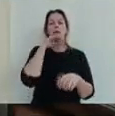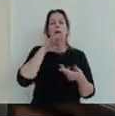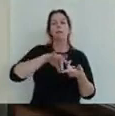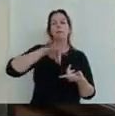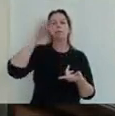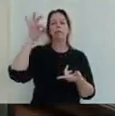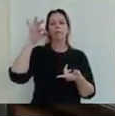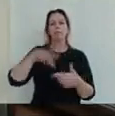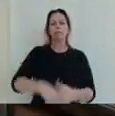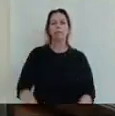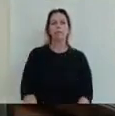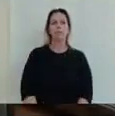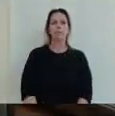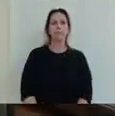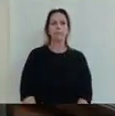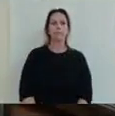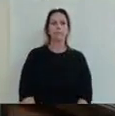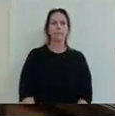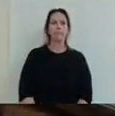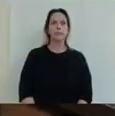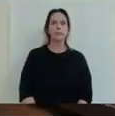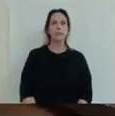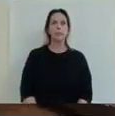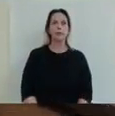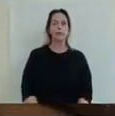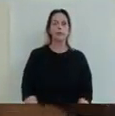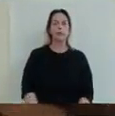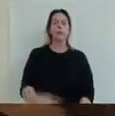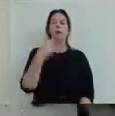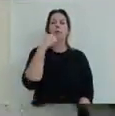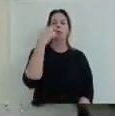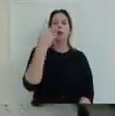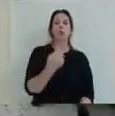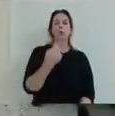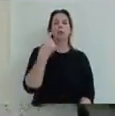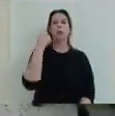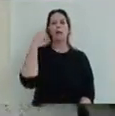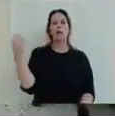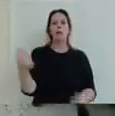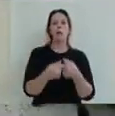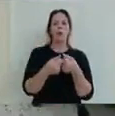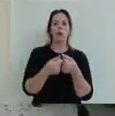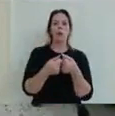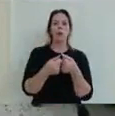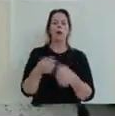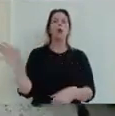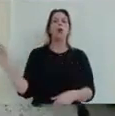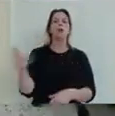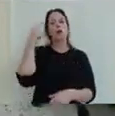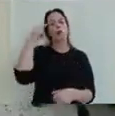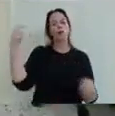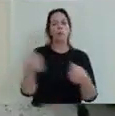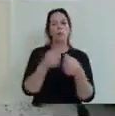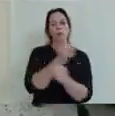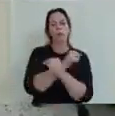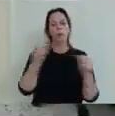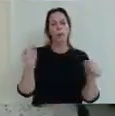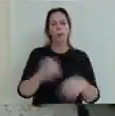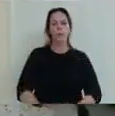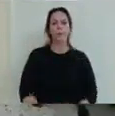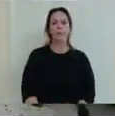legislación también. Pongo a consideración la moción del concejal Figueredo, aprobado por unanimidad.